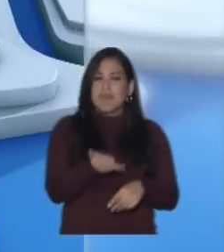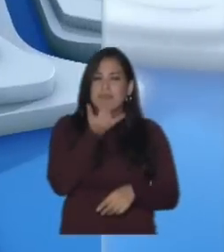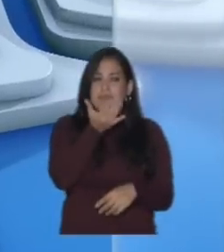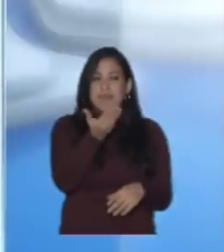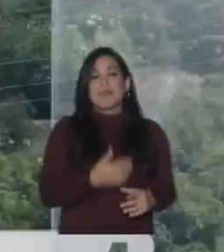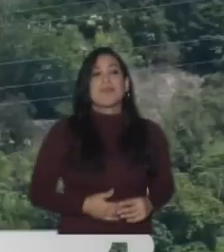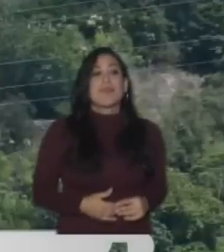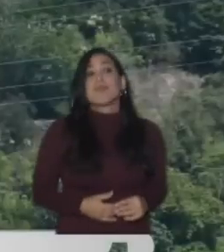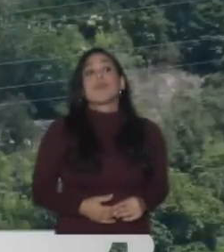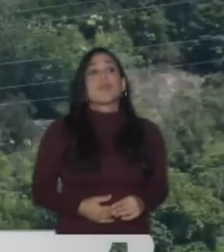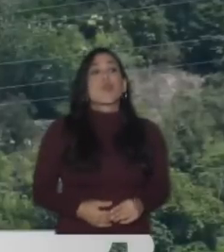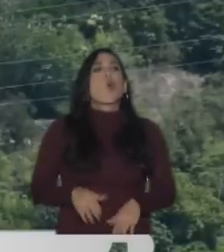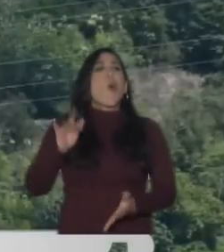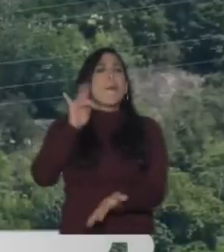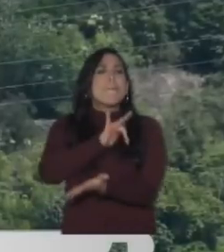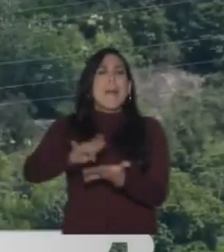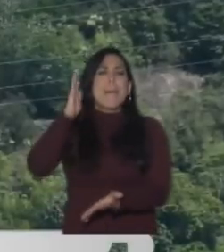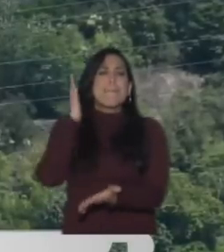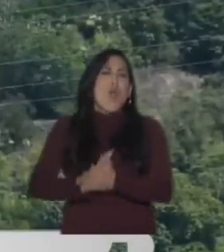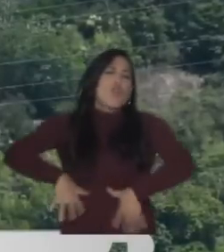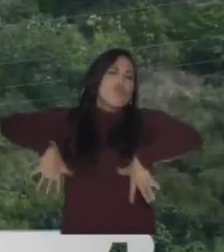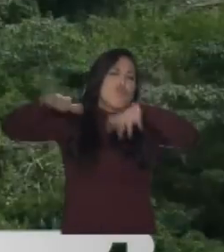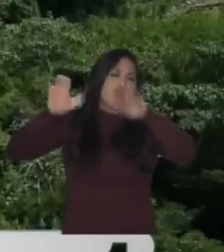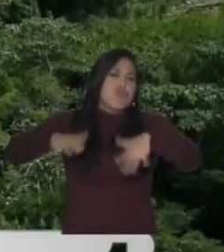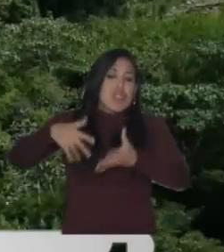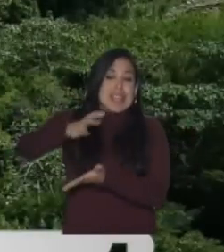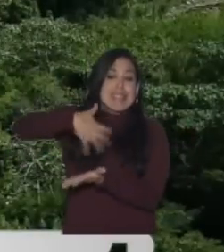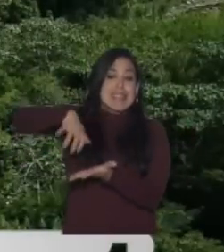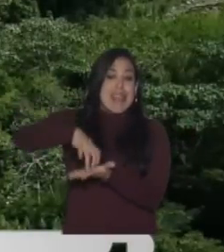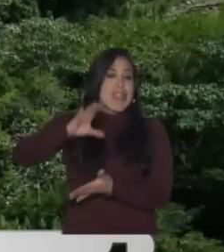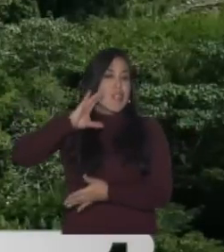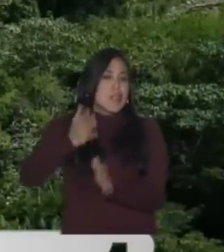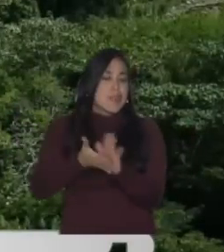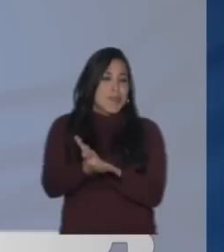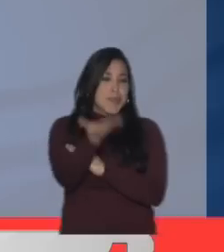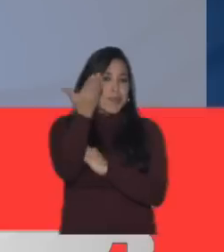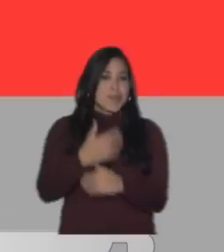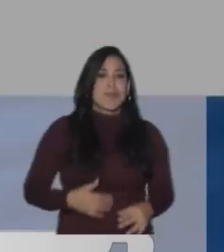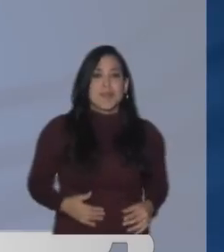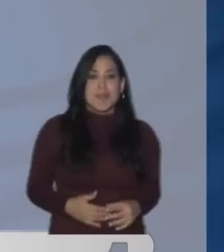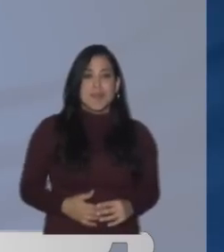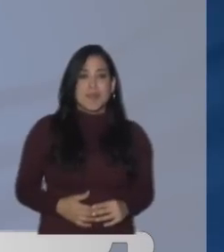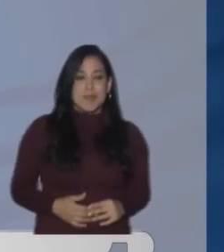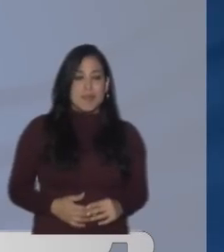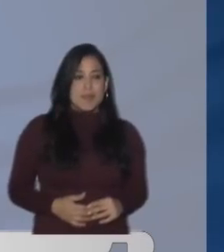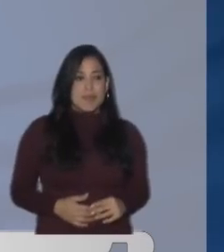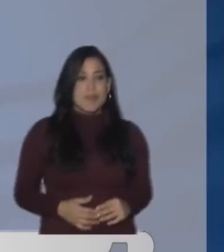regresar, espere. Sigue emergencia por lluvias en Santander. Ya volvemos.